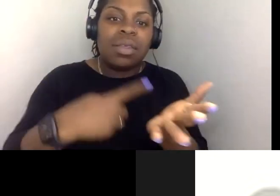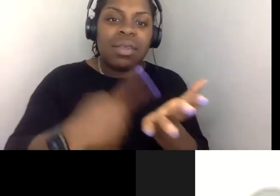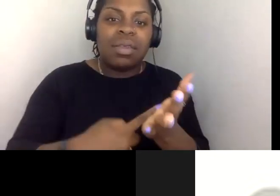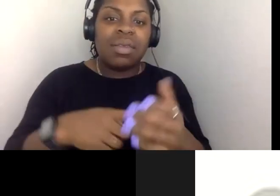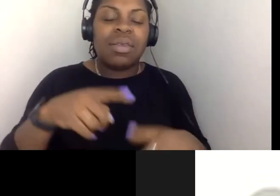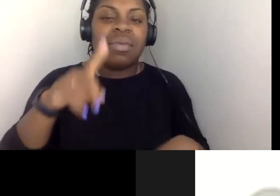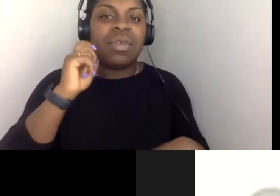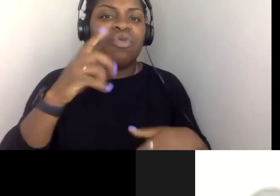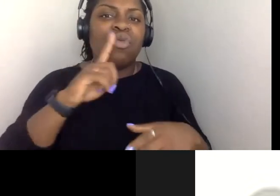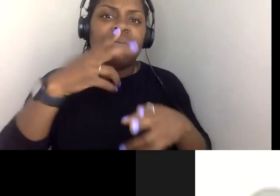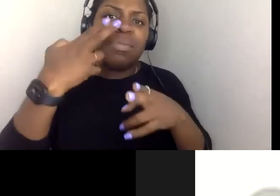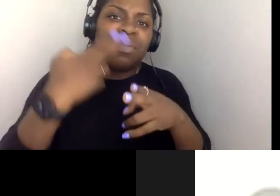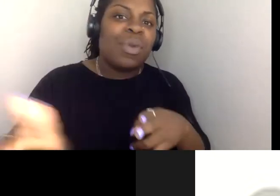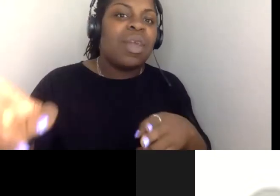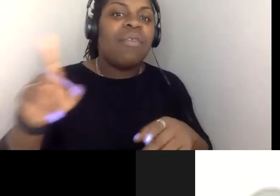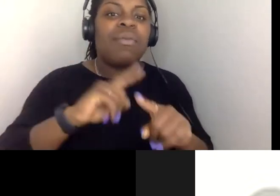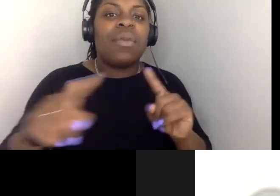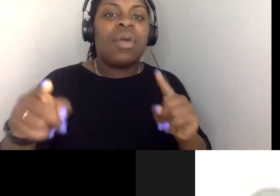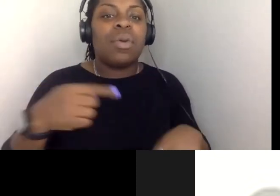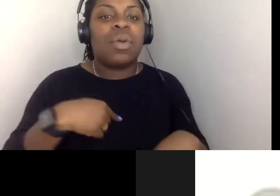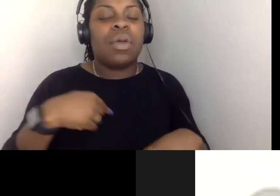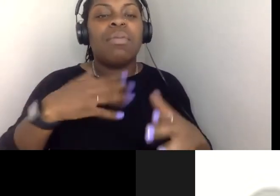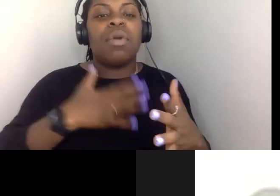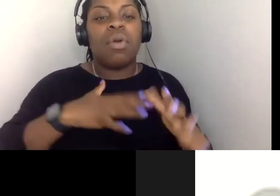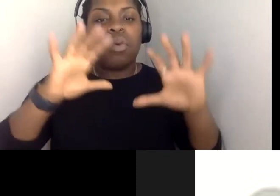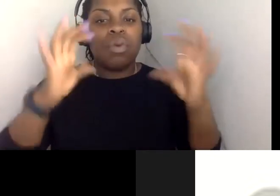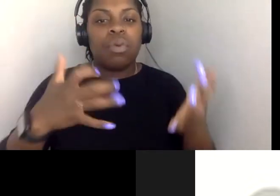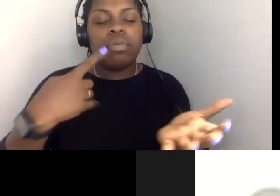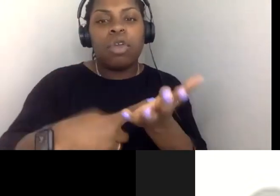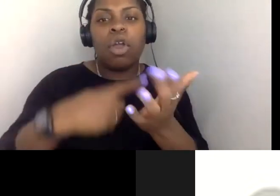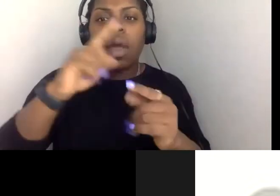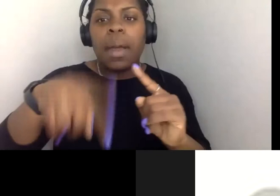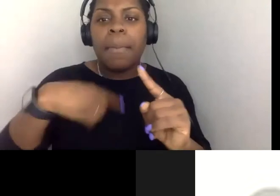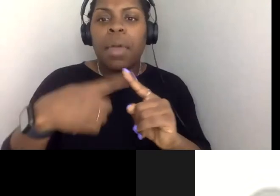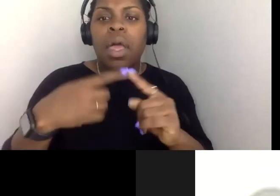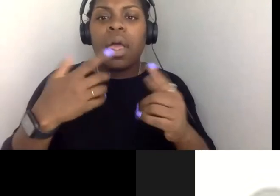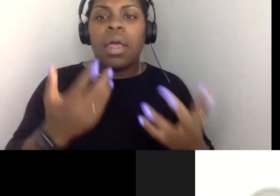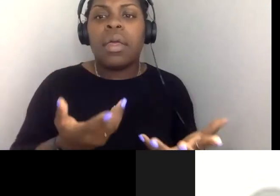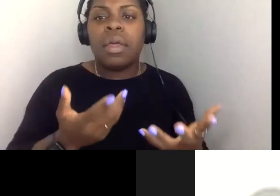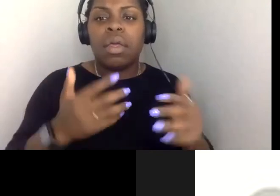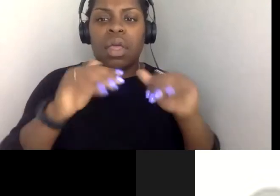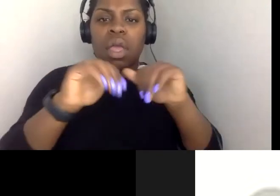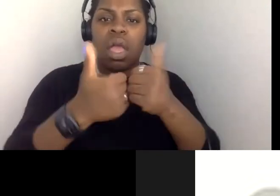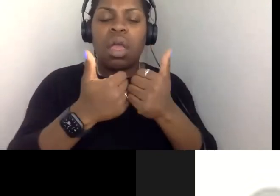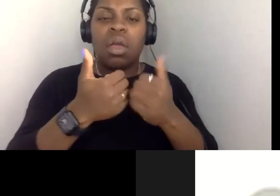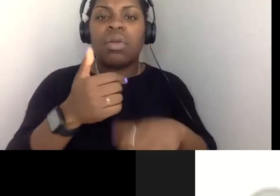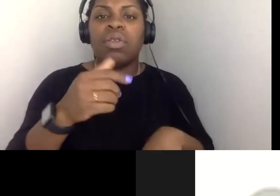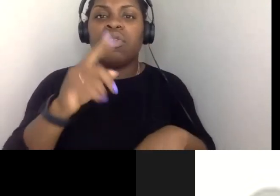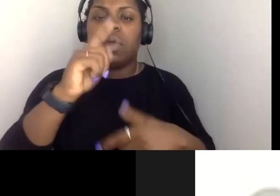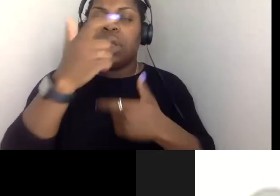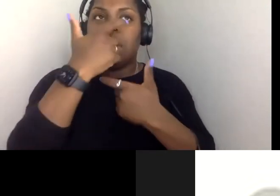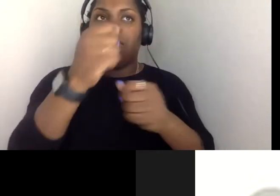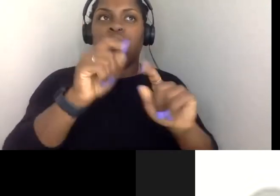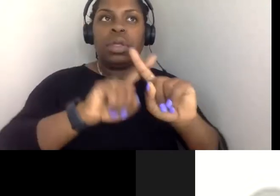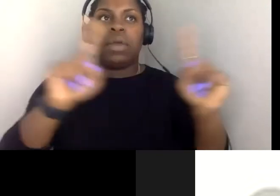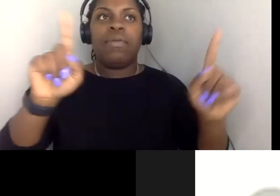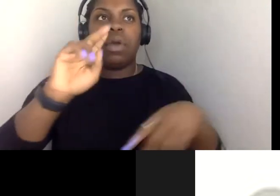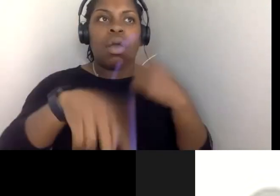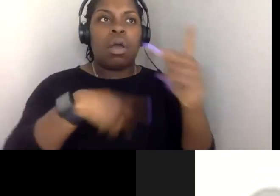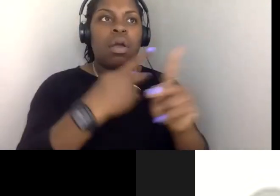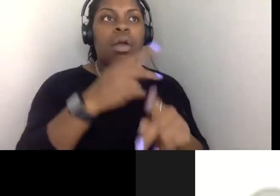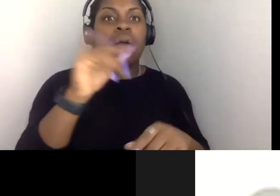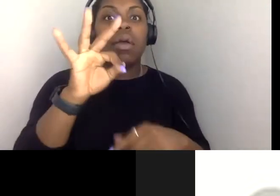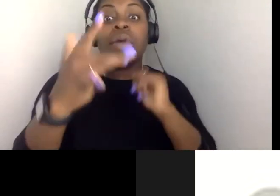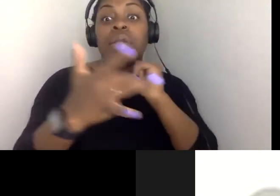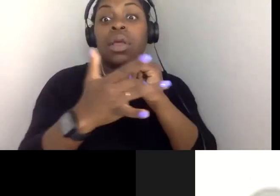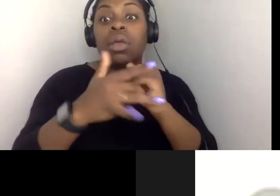a mucha discusión porque fue tan breve que estábamos hablando en mi grupo sobre cómo la industria podría